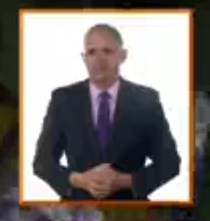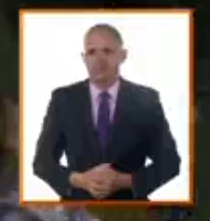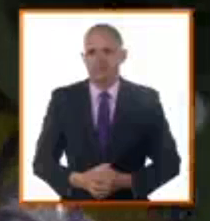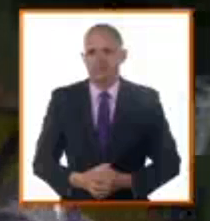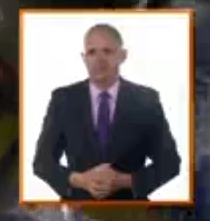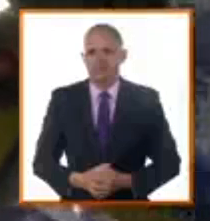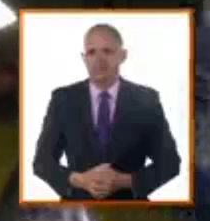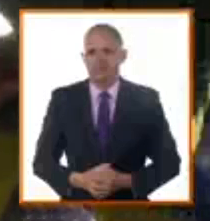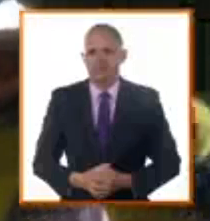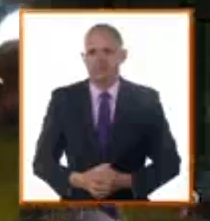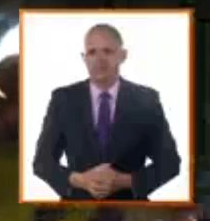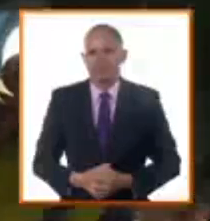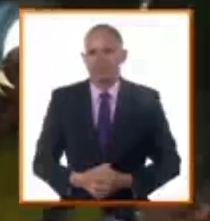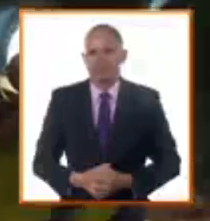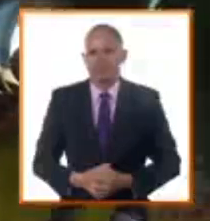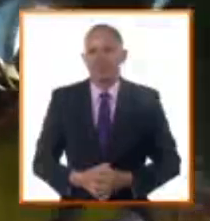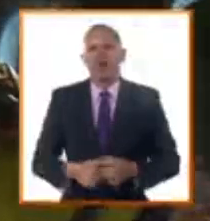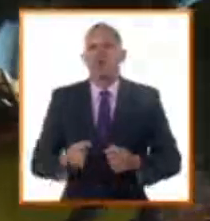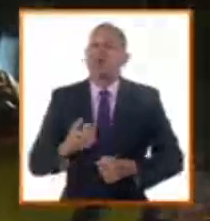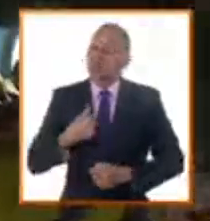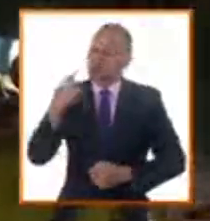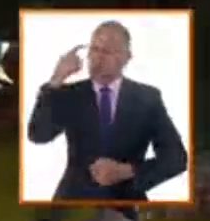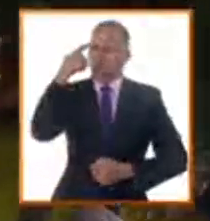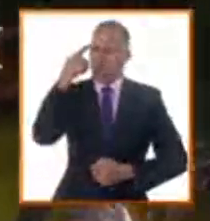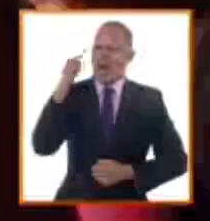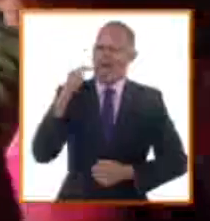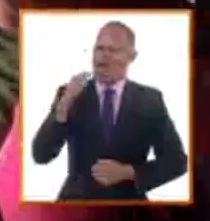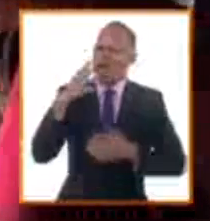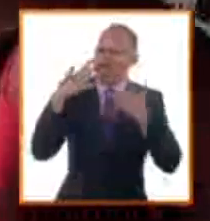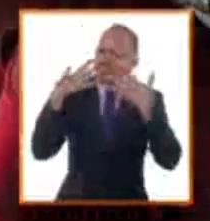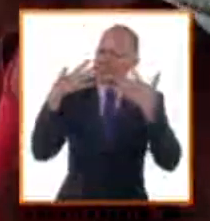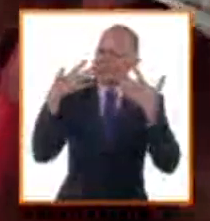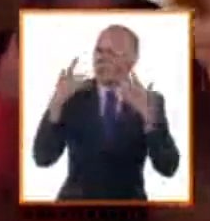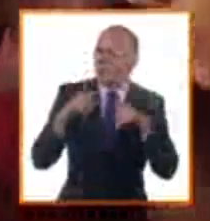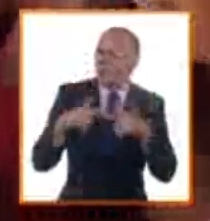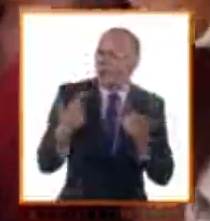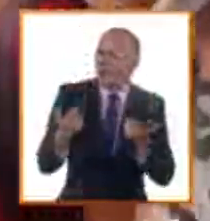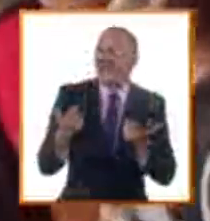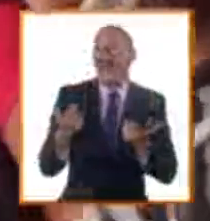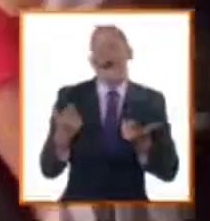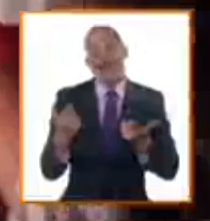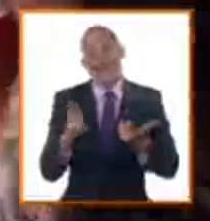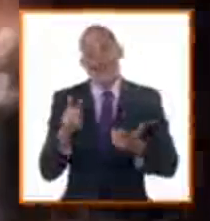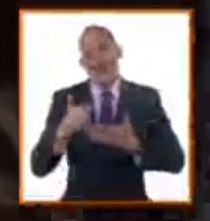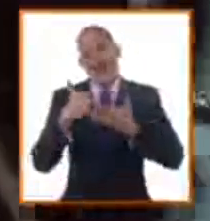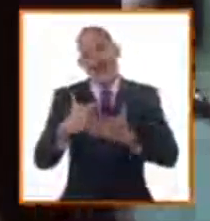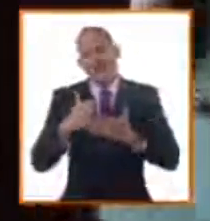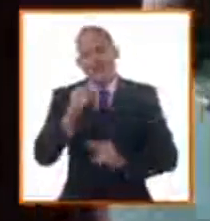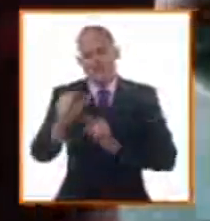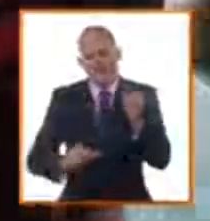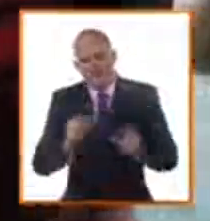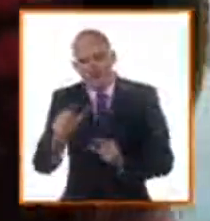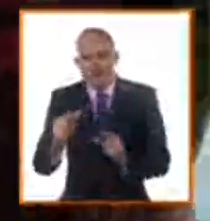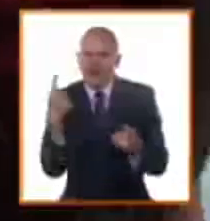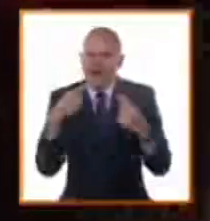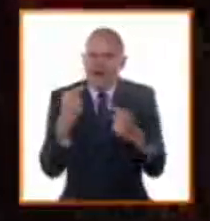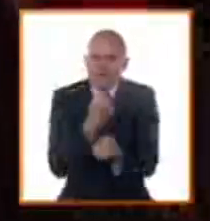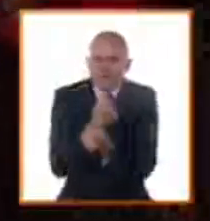Y es que salvar vidas es sinónimo de esperanza, esa que pare Cuba cuando cualquier amenaza le